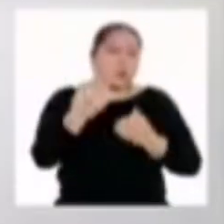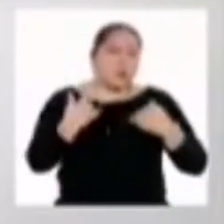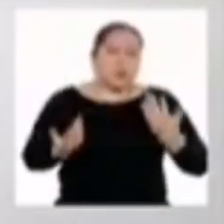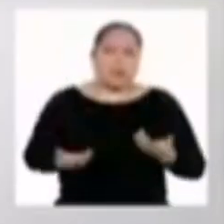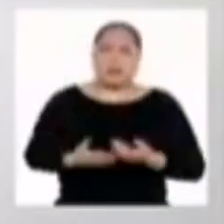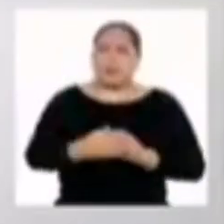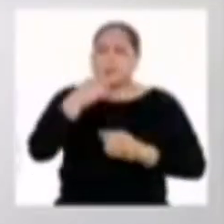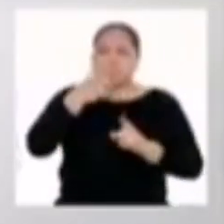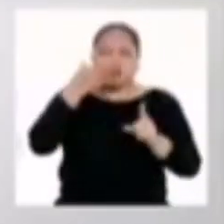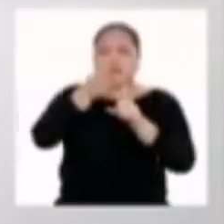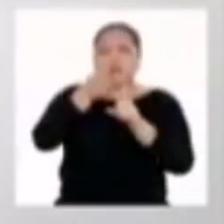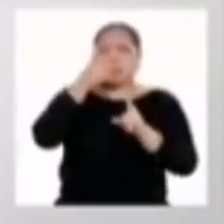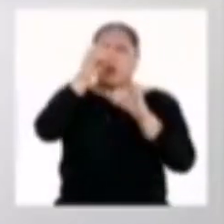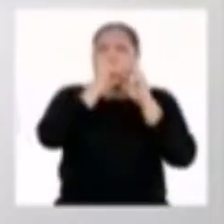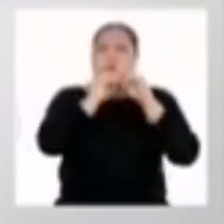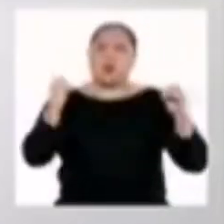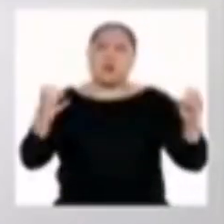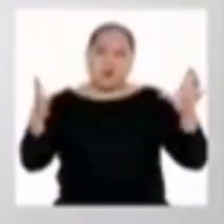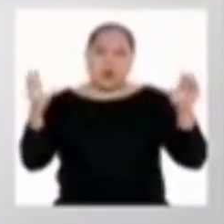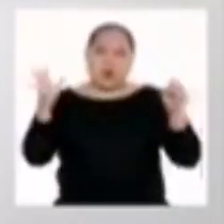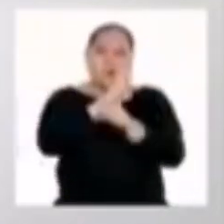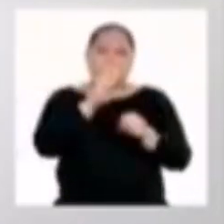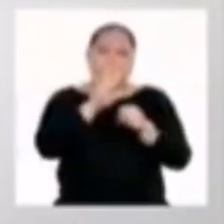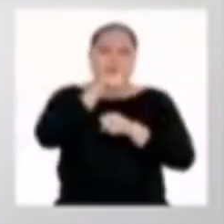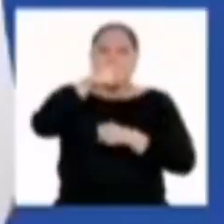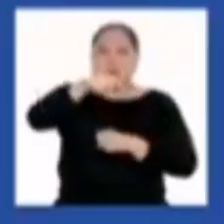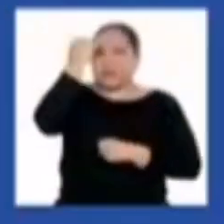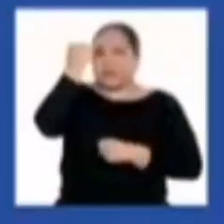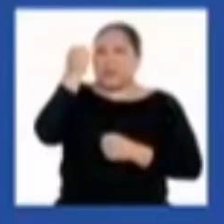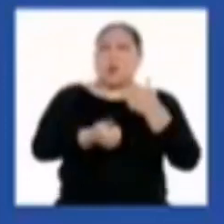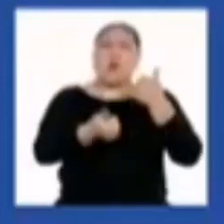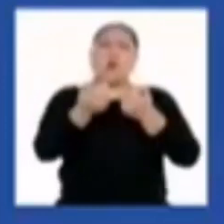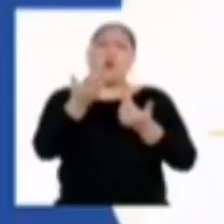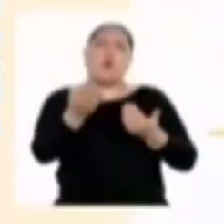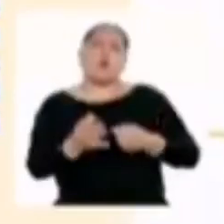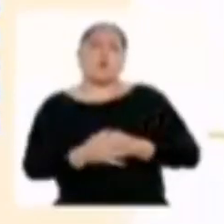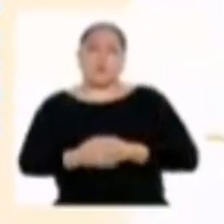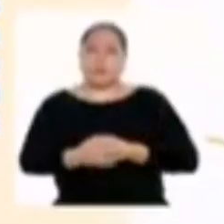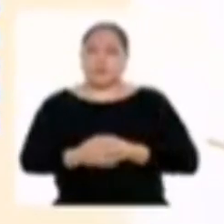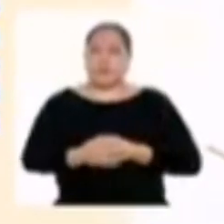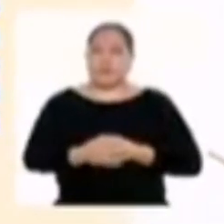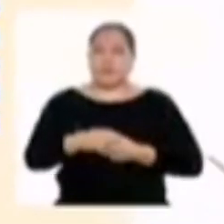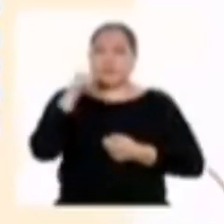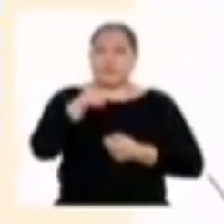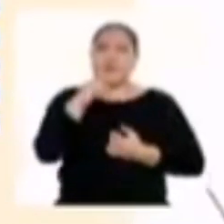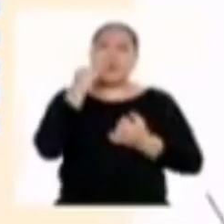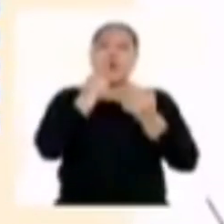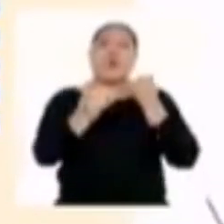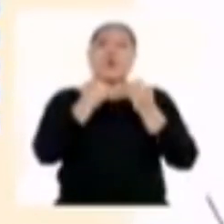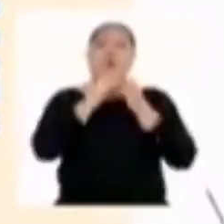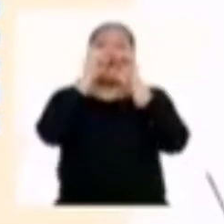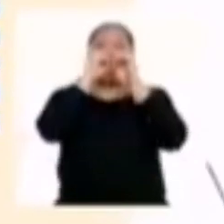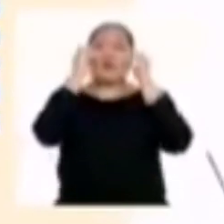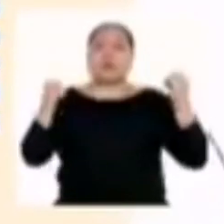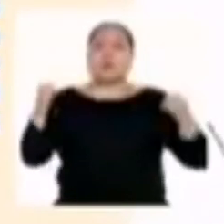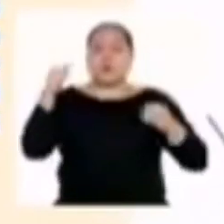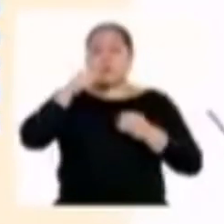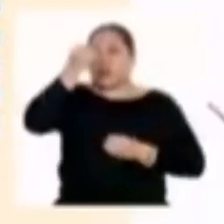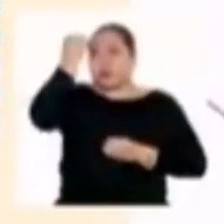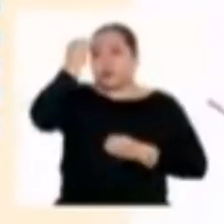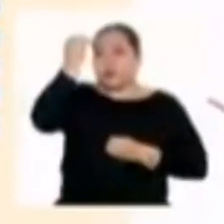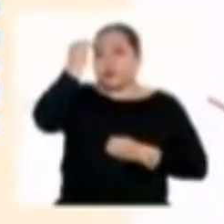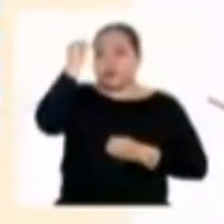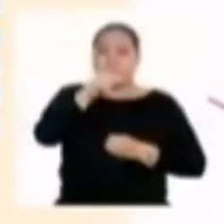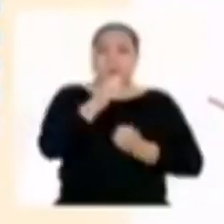tendrías que señalar una oración que engloba esa idea, ¿cuál sería? Sería la última oración, porque es una idea